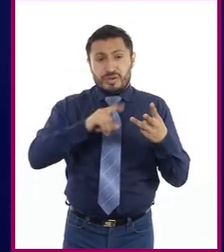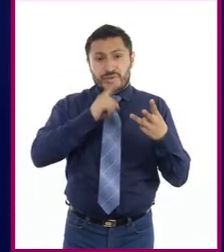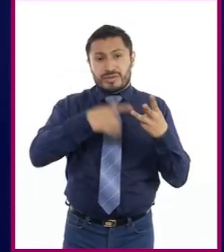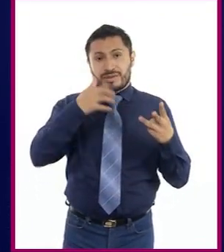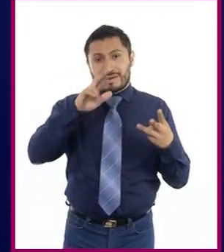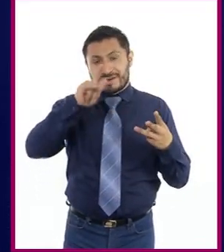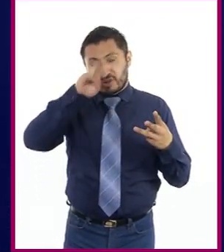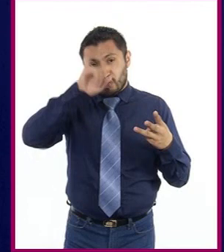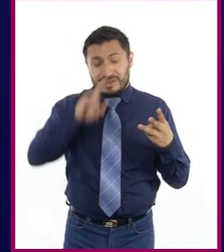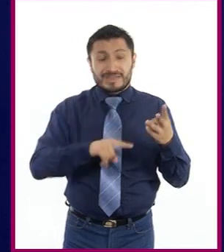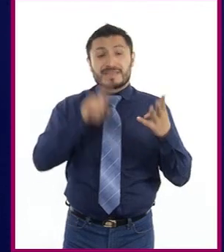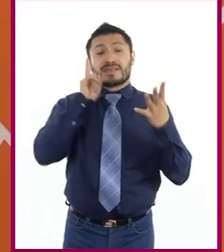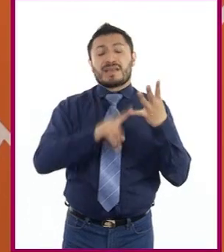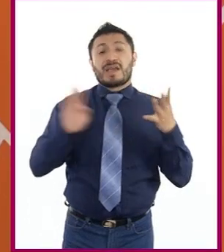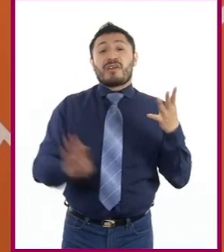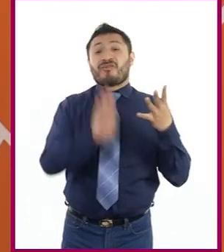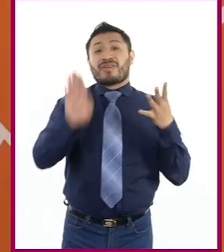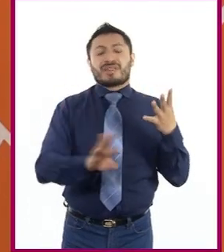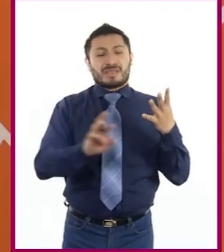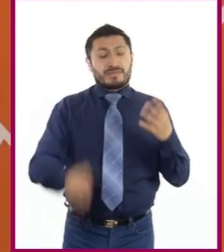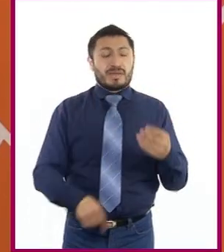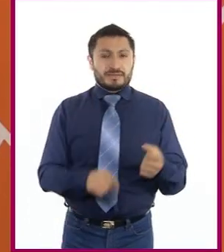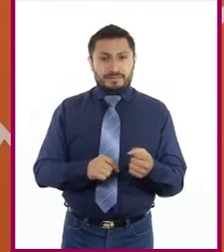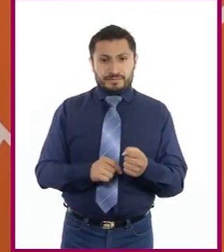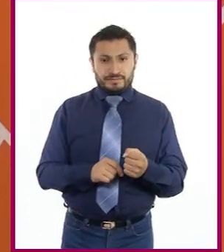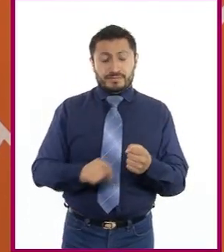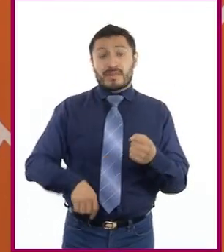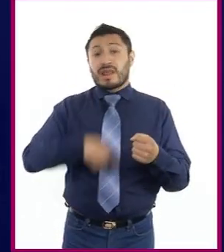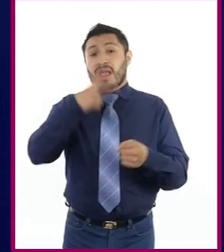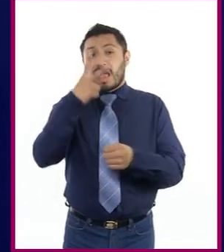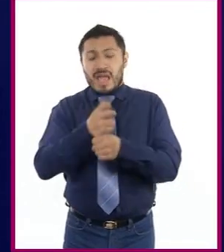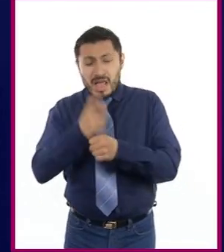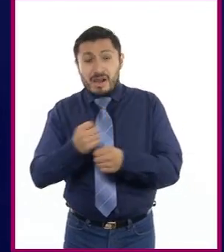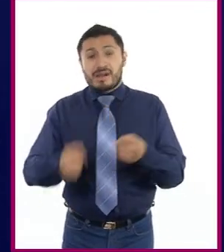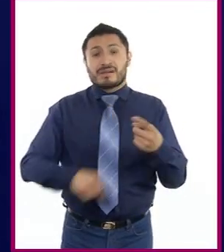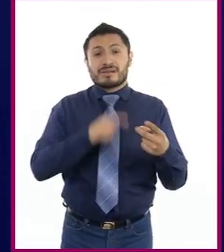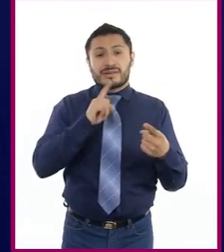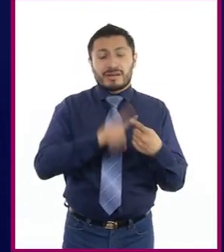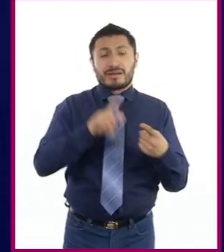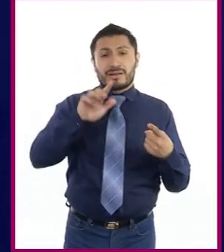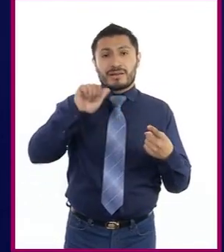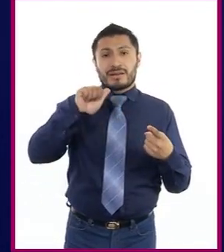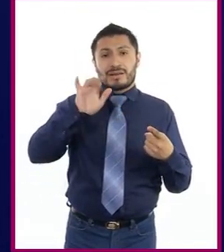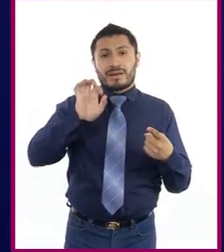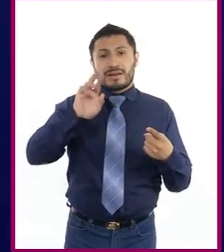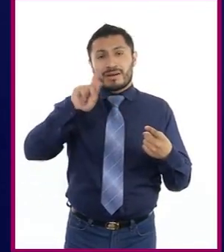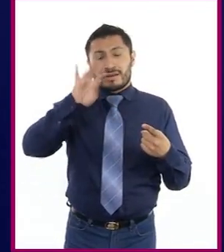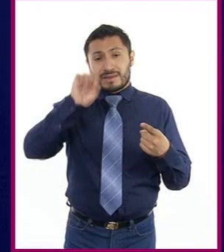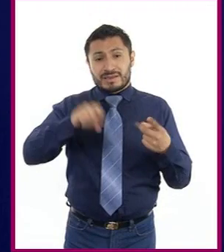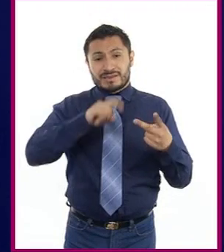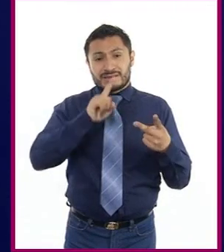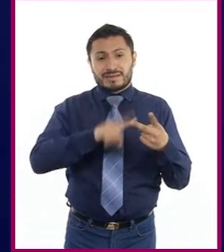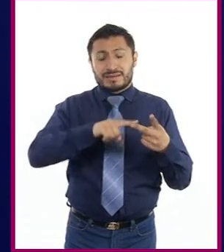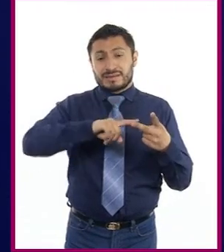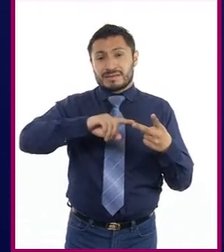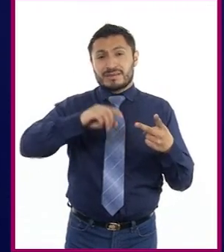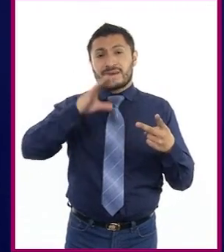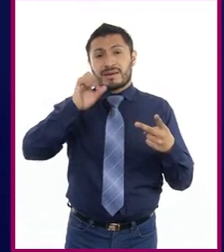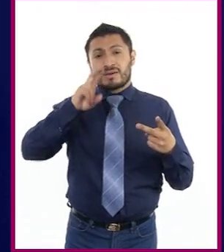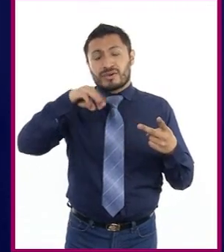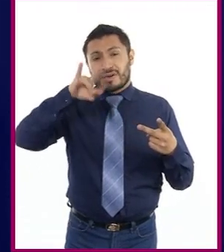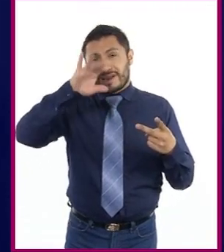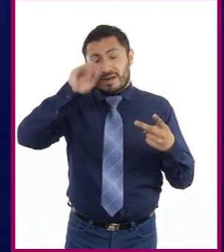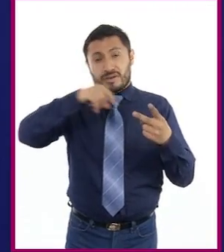el fantasma del rey. Como secundarios intervienen Laertes, Voltemant y